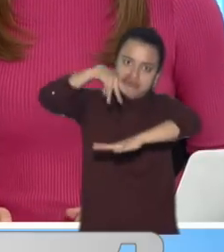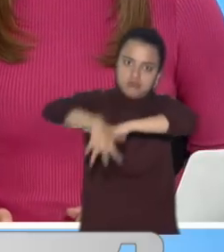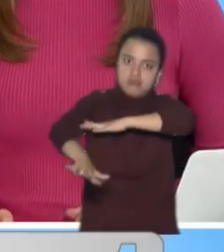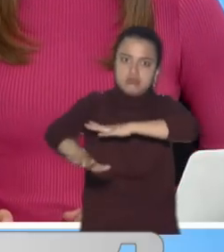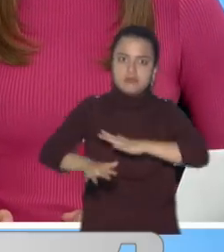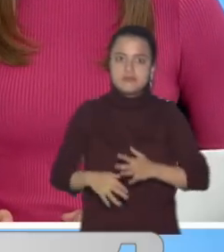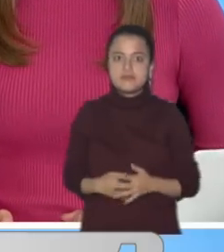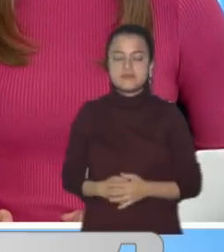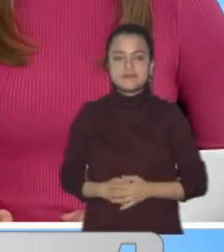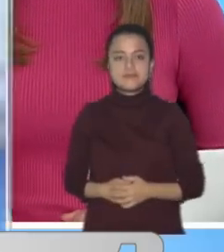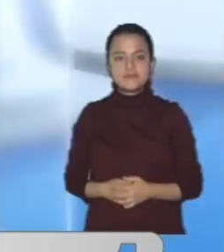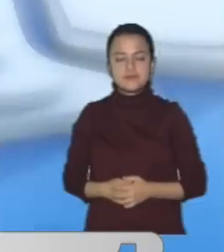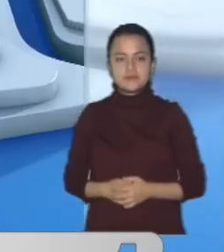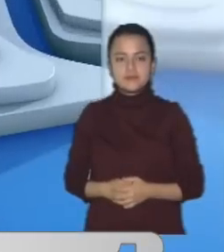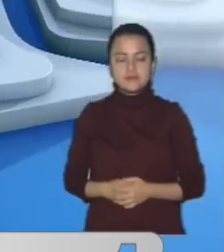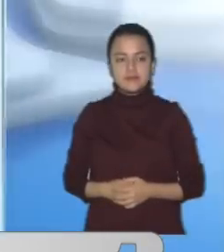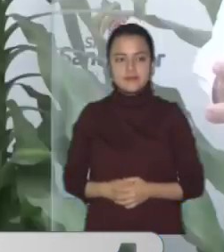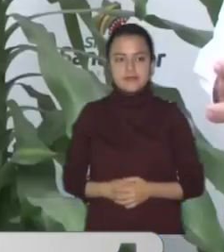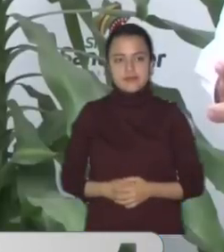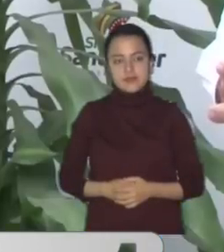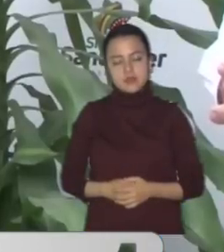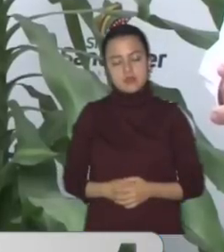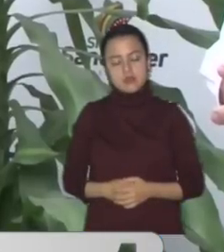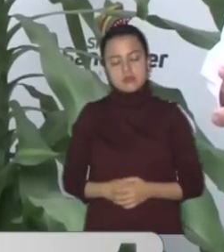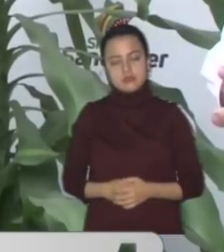desde Bucaramanga. Ana.